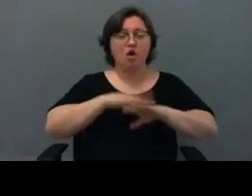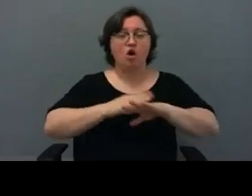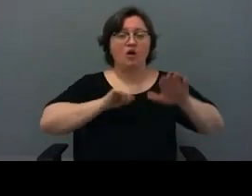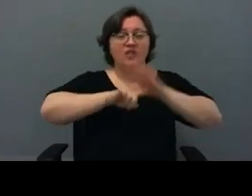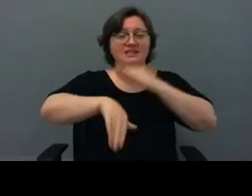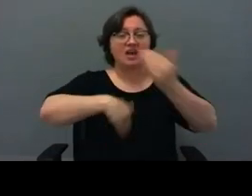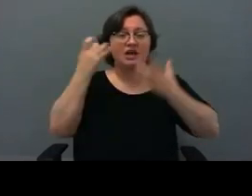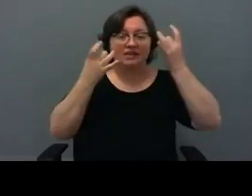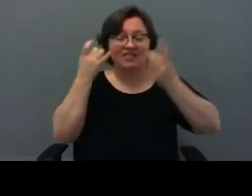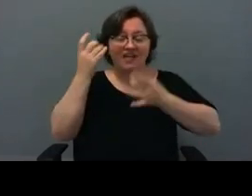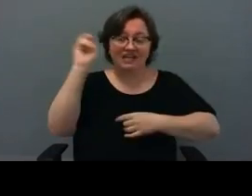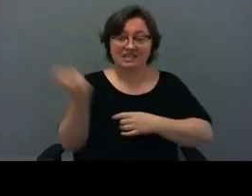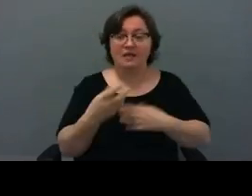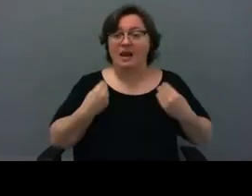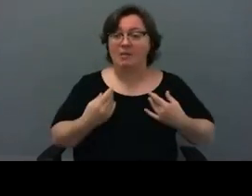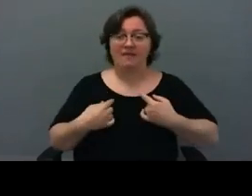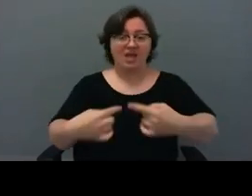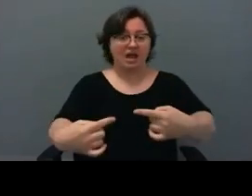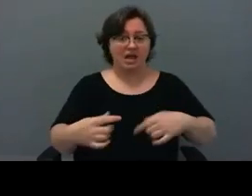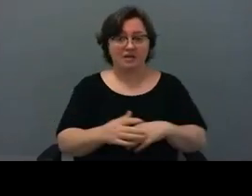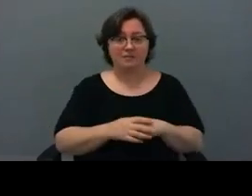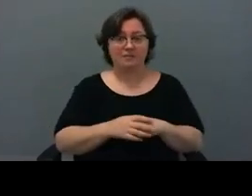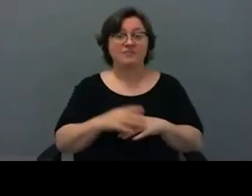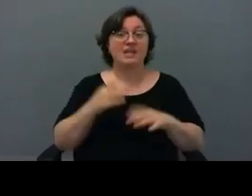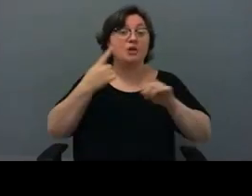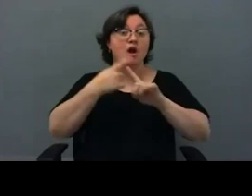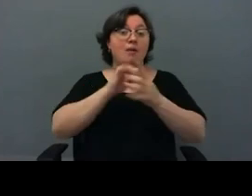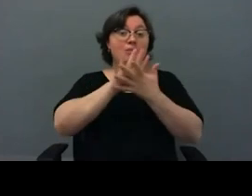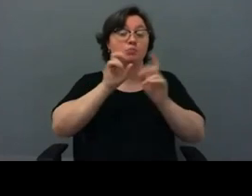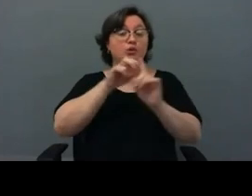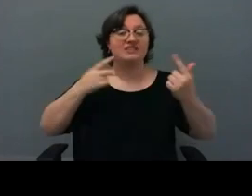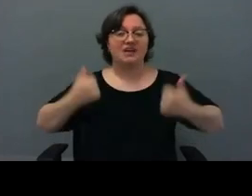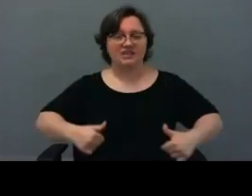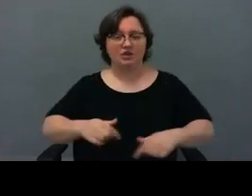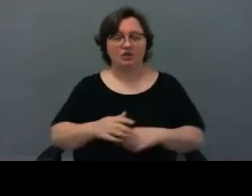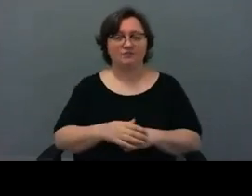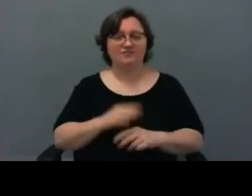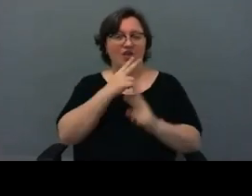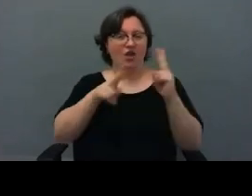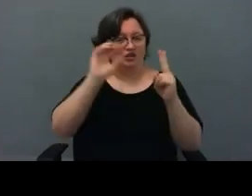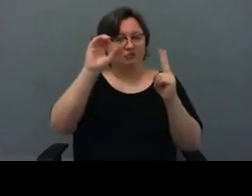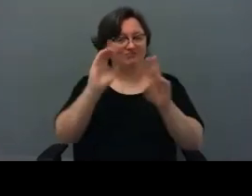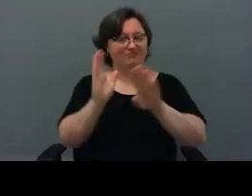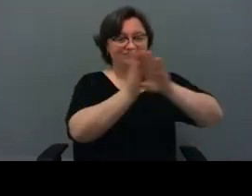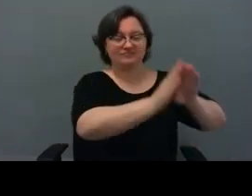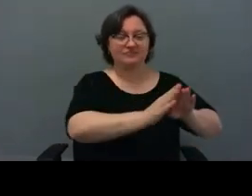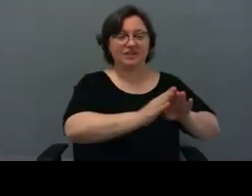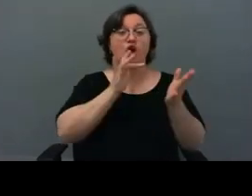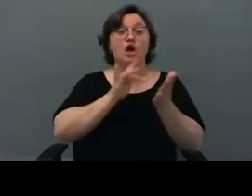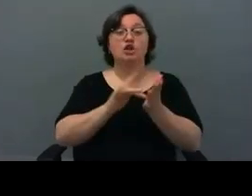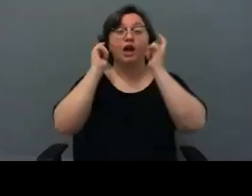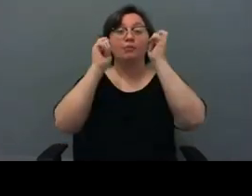sus actividades de la vida diaria a nivel físico. Y tras estos dos ponentes llegamos nada más y nada